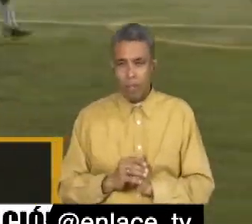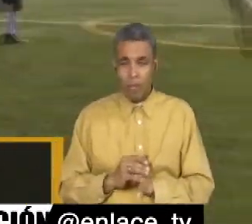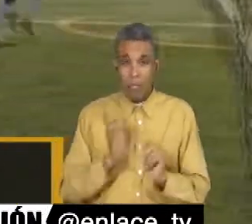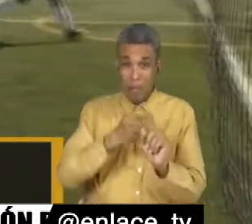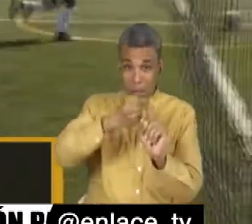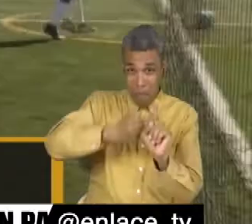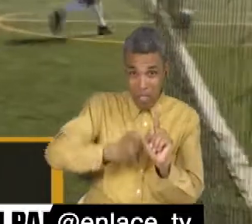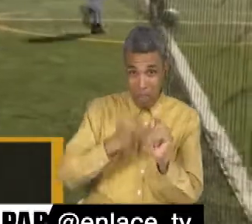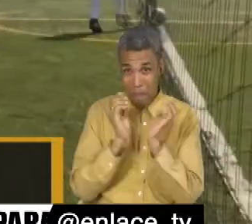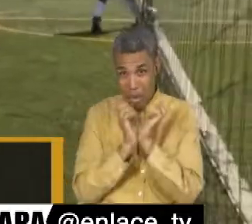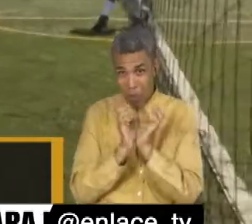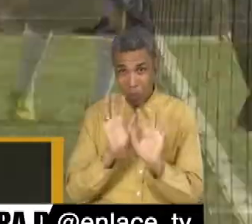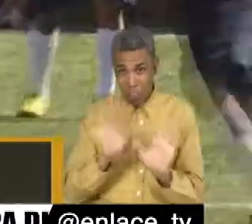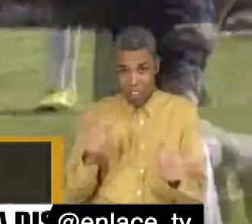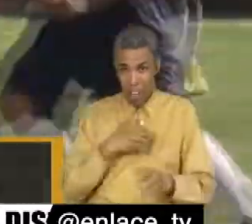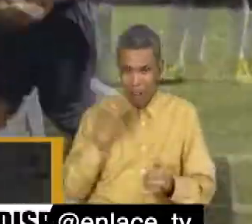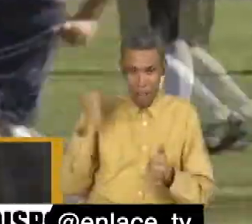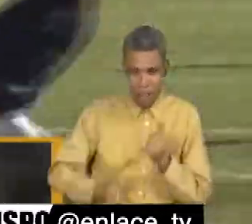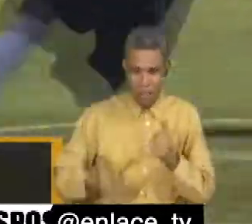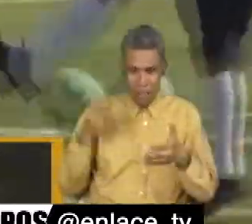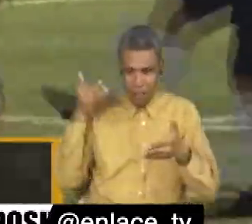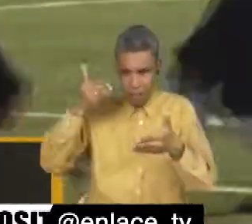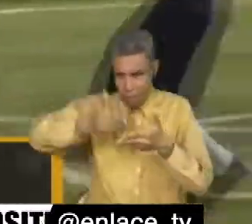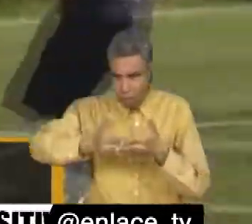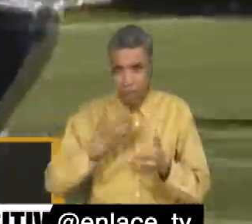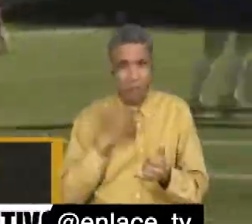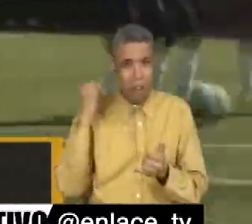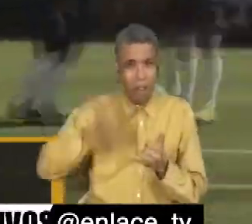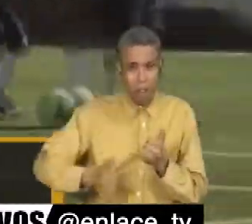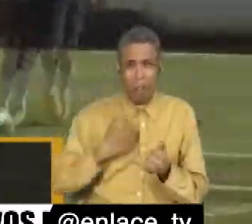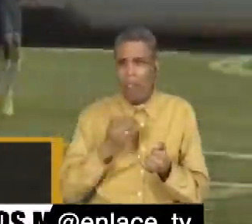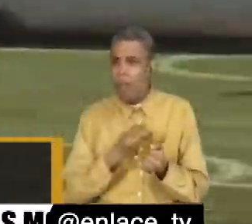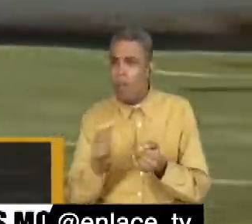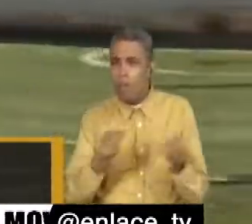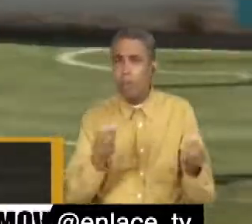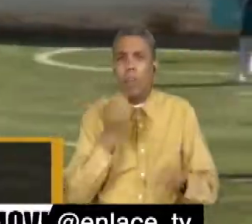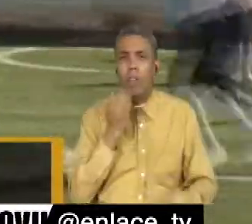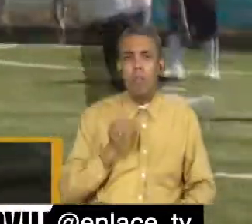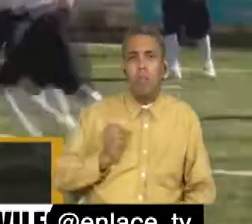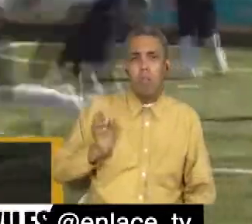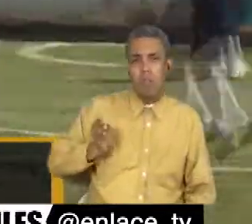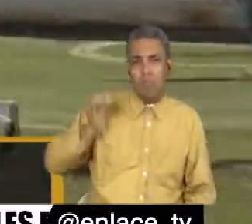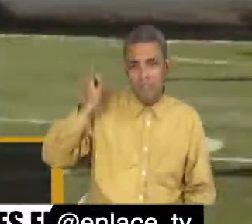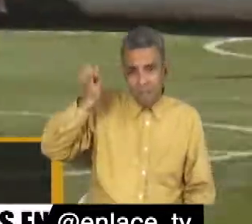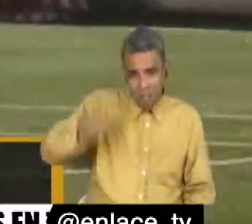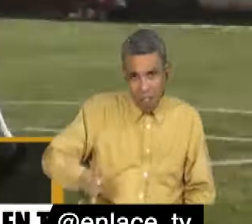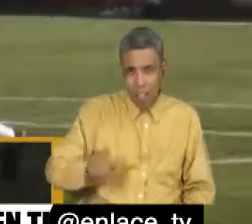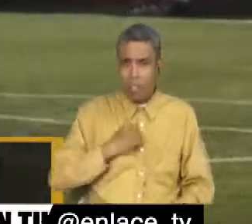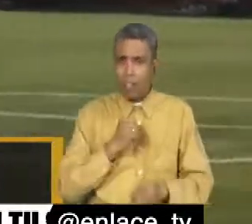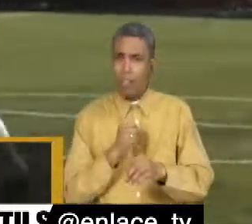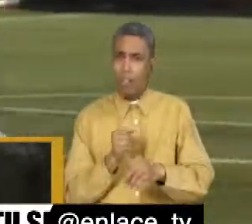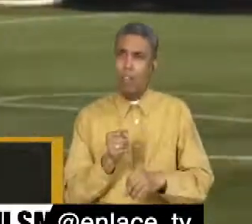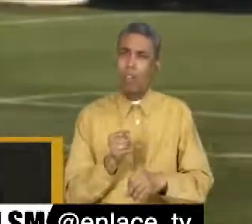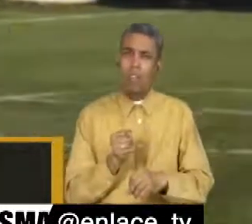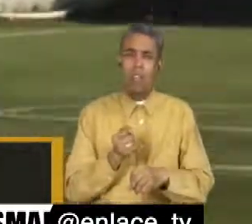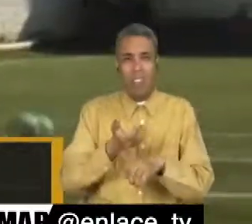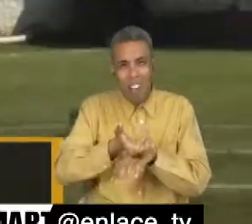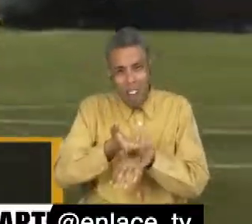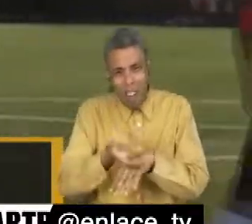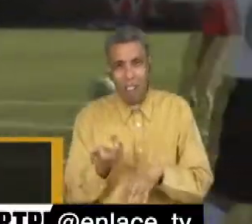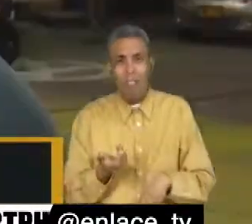al torneo principal de la Copa Yogurcito. Equipos como Club Infantas, equipos como Galán,